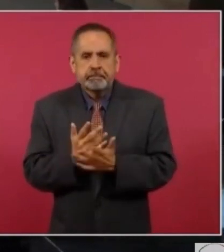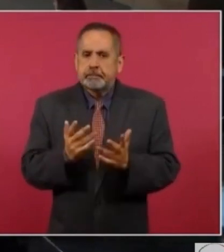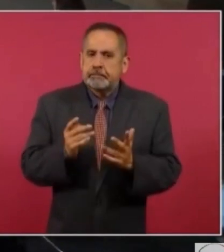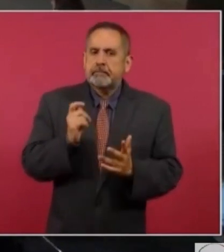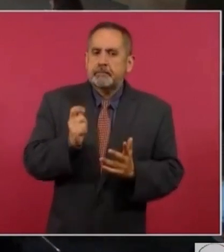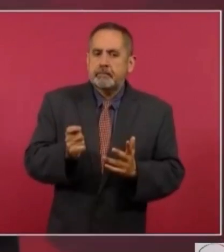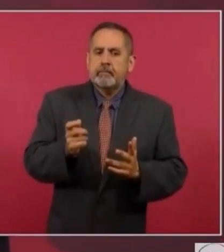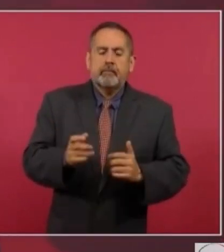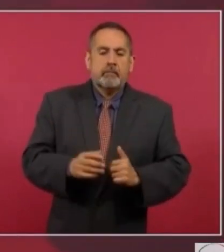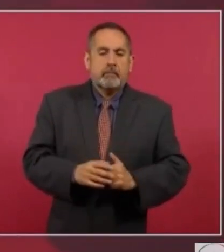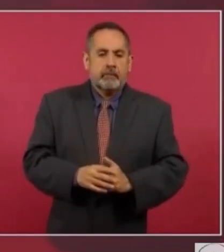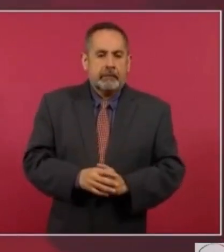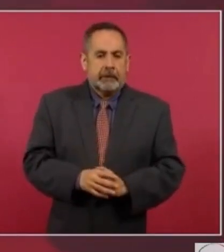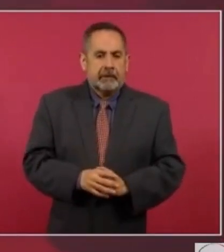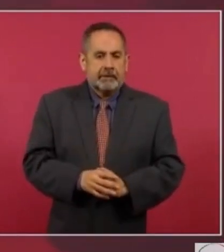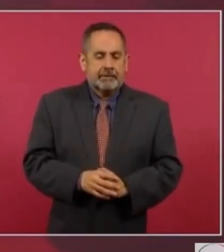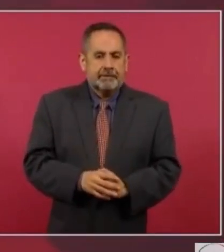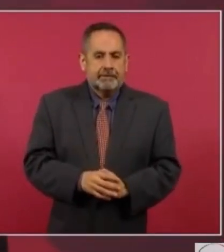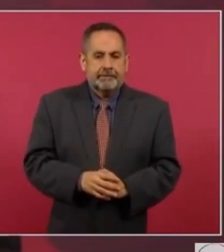que